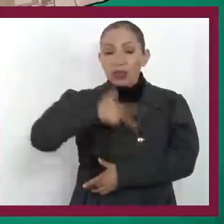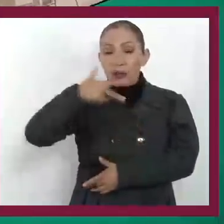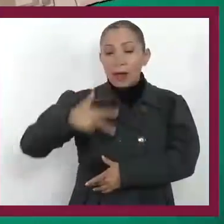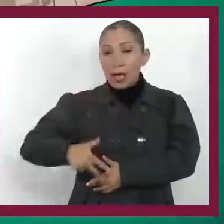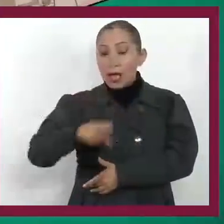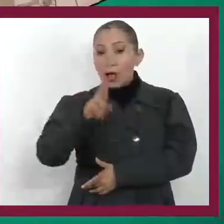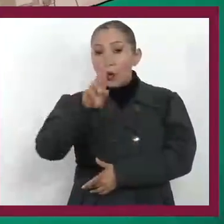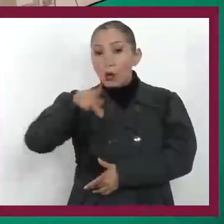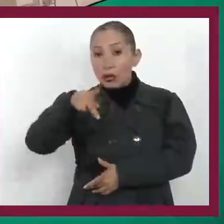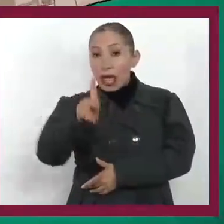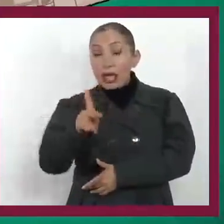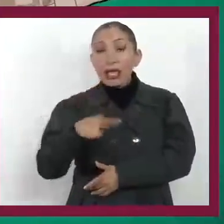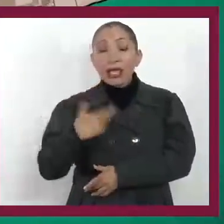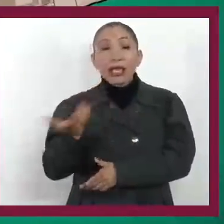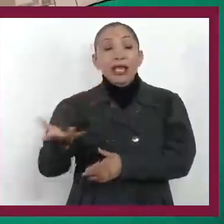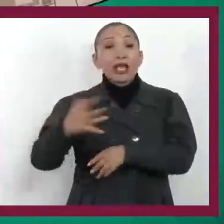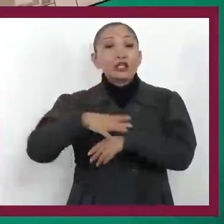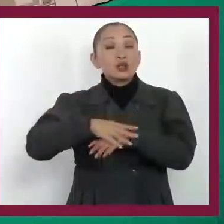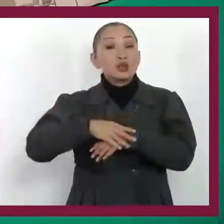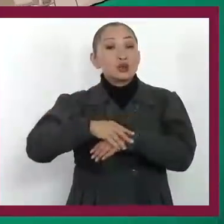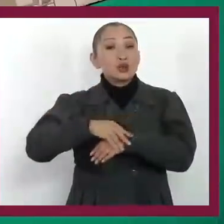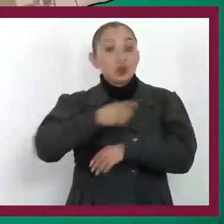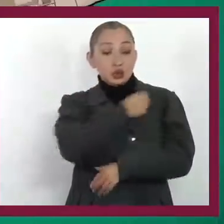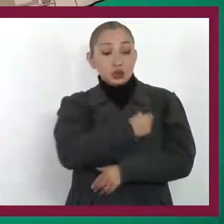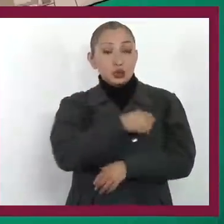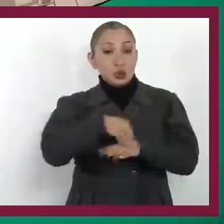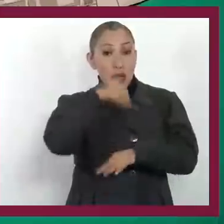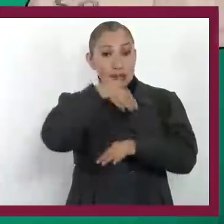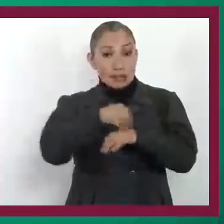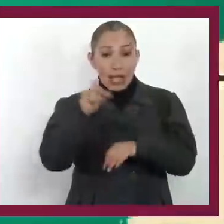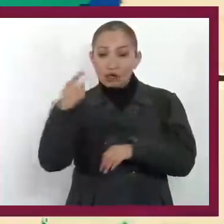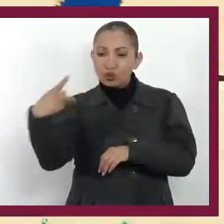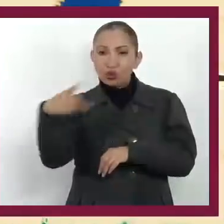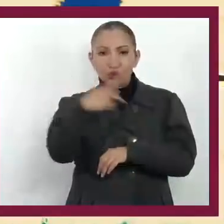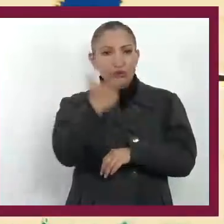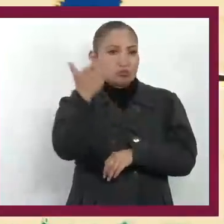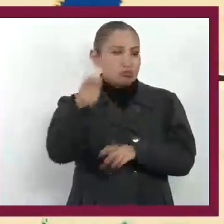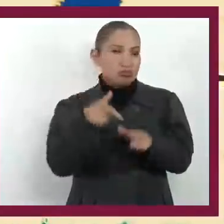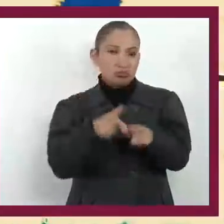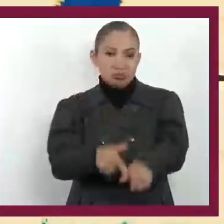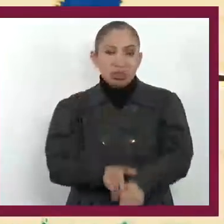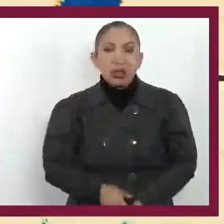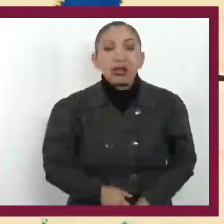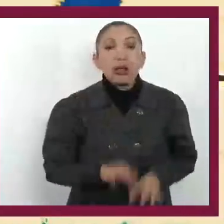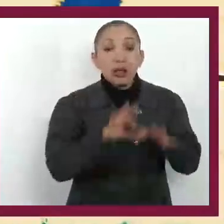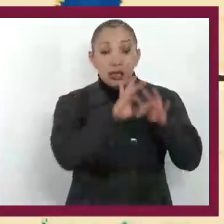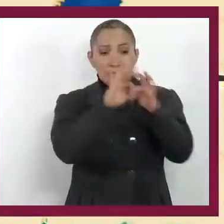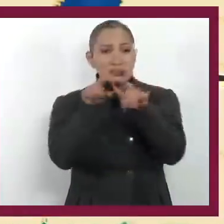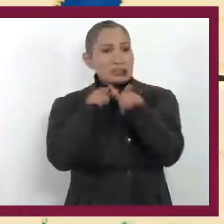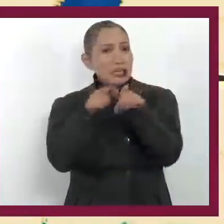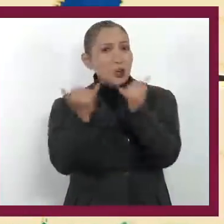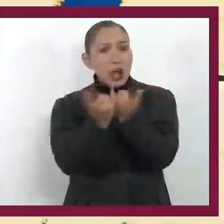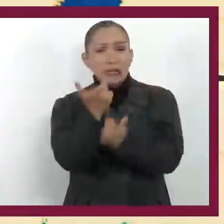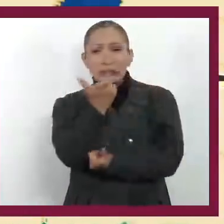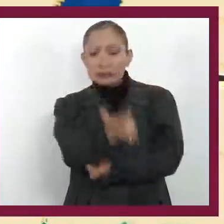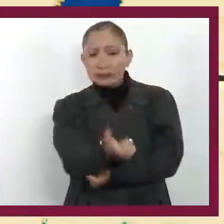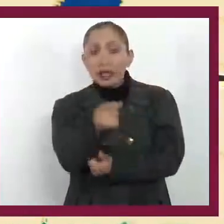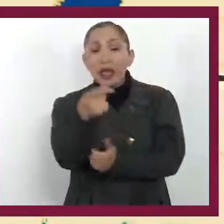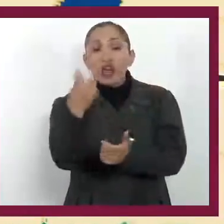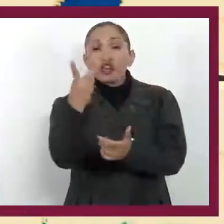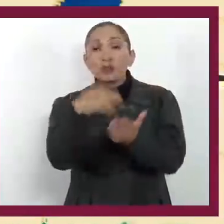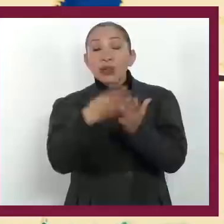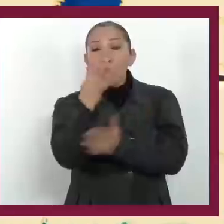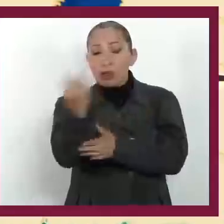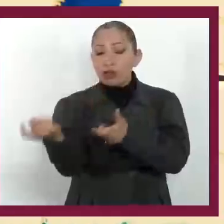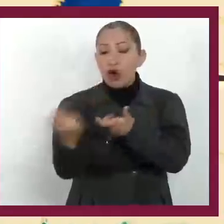Reino Unido y Suecia decidieron mantener sus propias divisas. La unificación continuó y en 2004